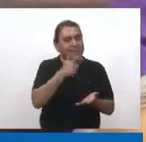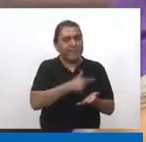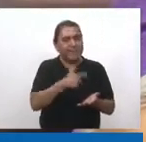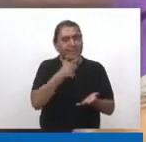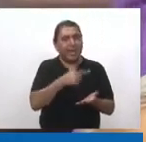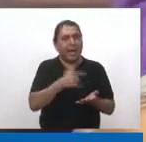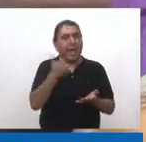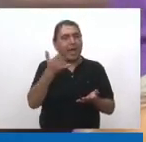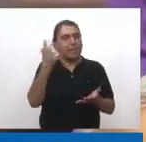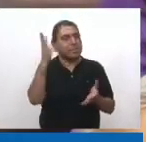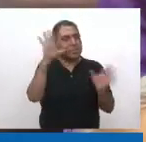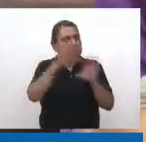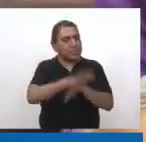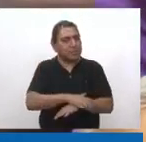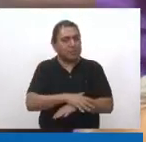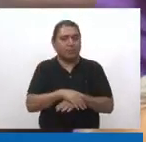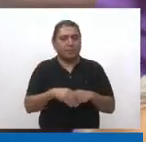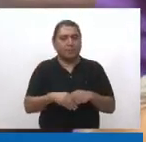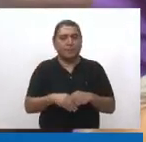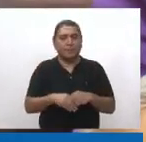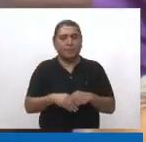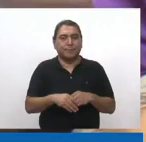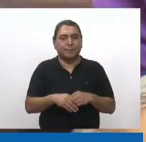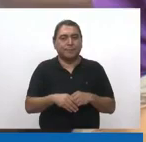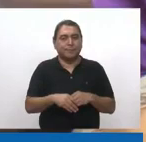algunas confusiones.